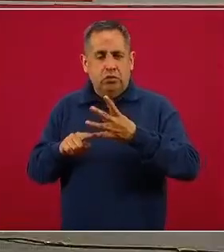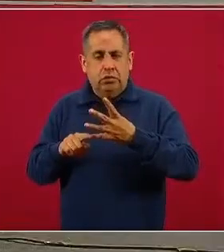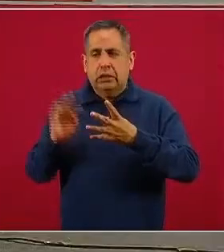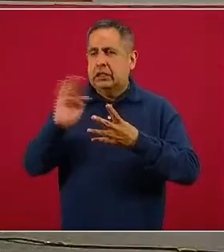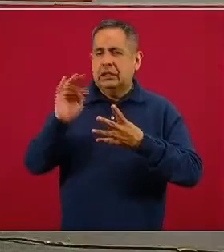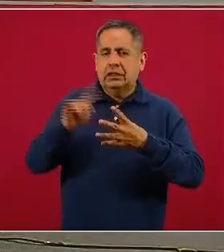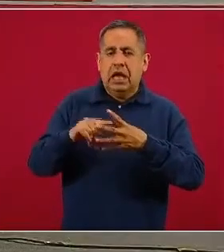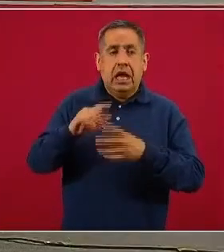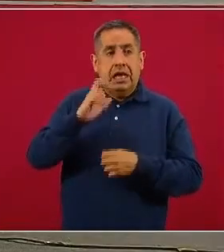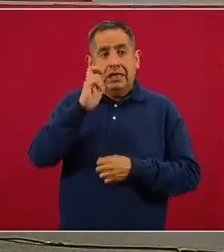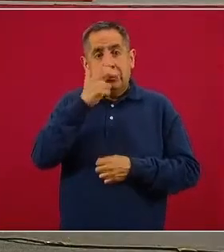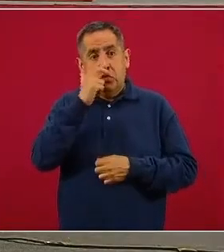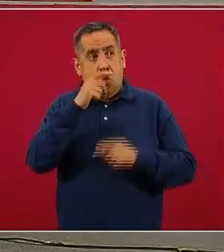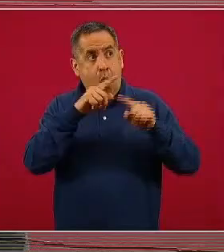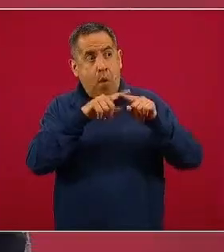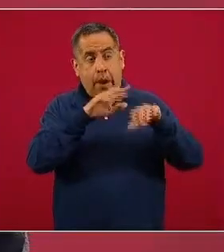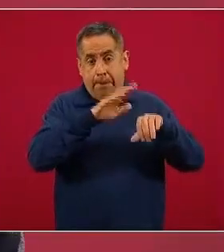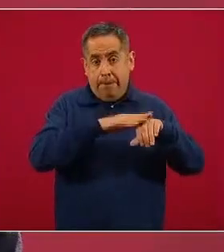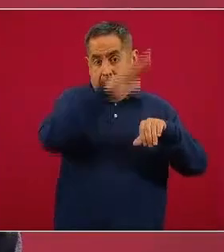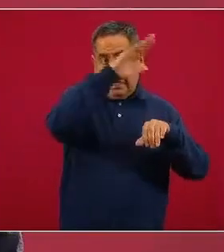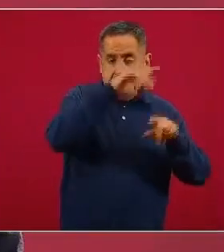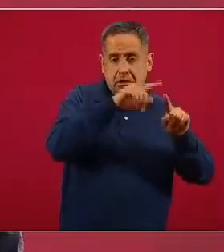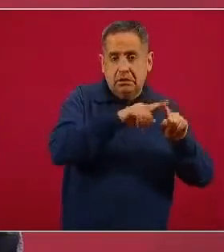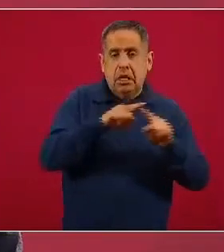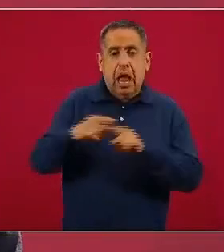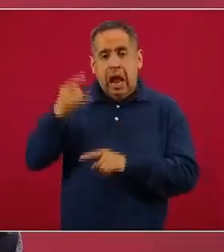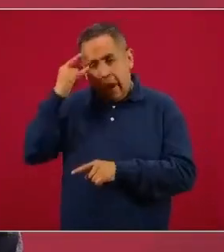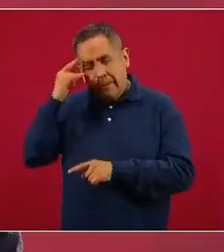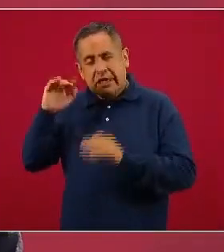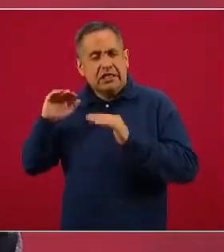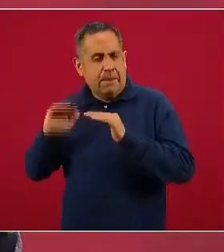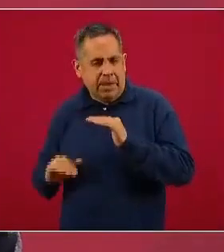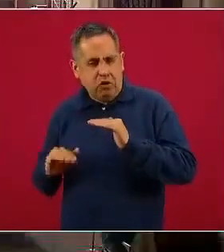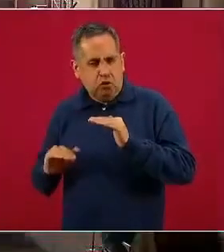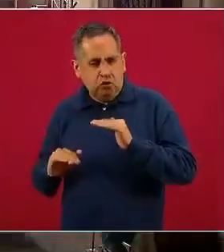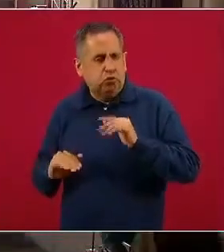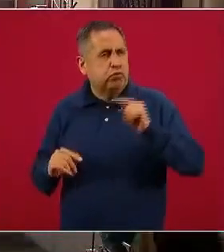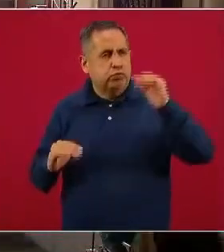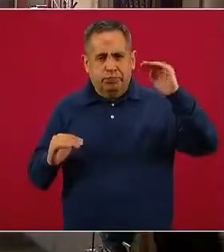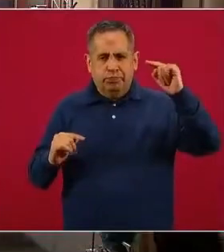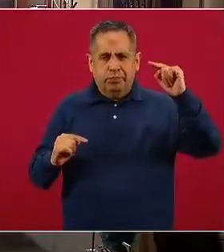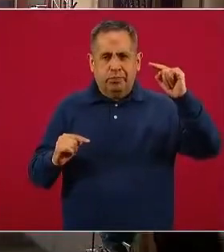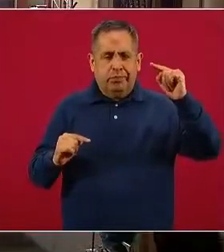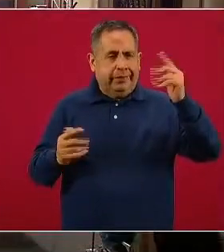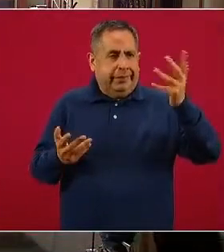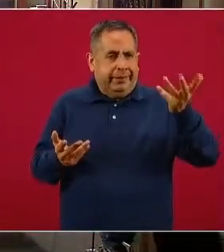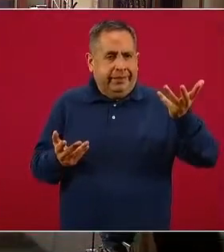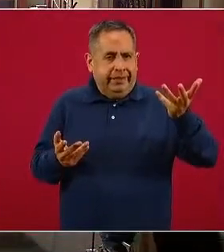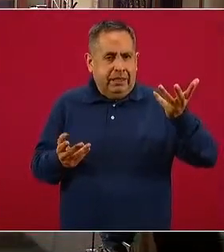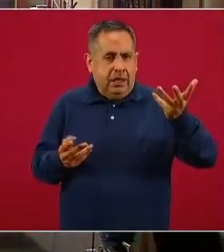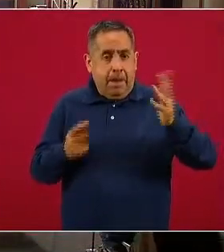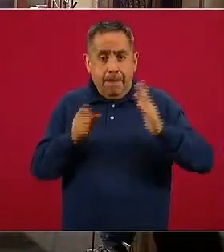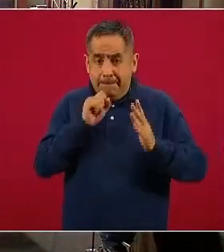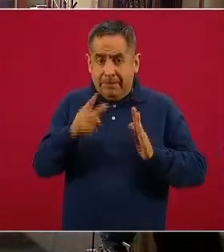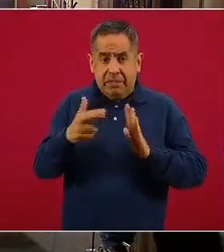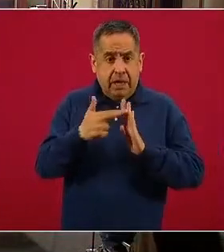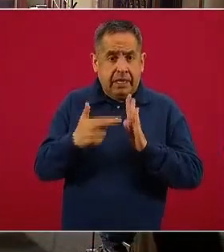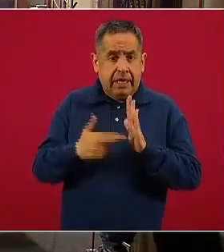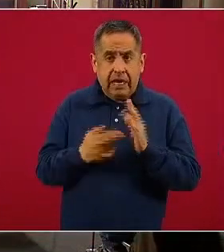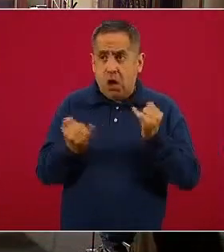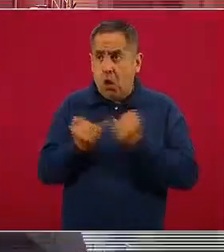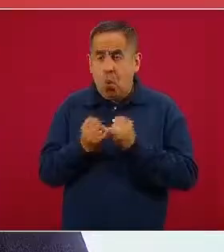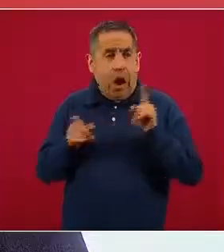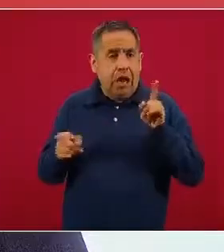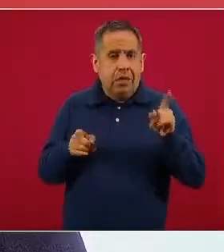un lado a Chihuahua y tenemos por otro lado a Campeche, precisamente no podríamos nosotros implementar